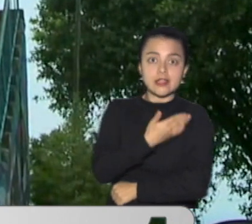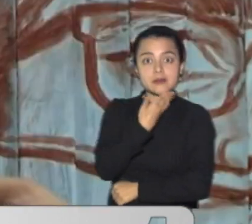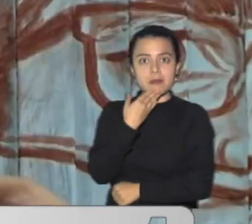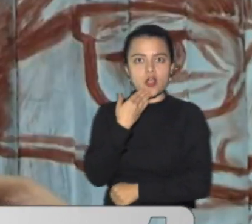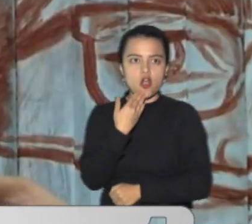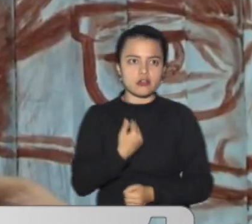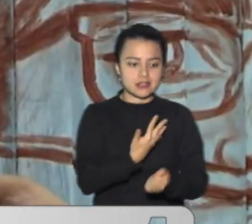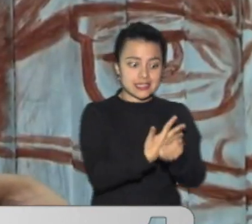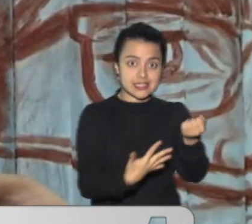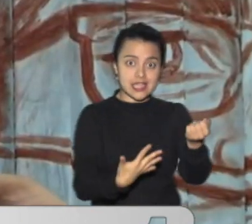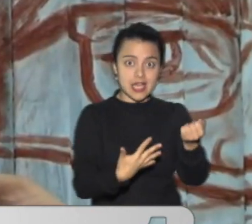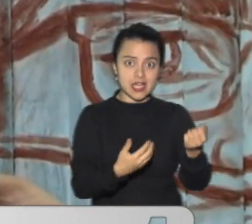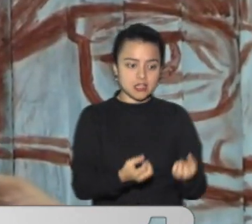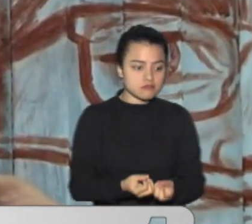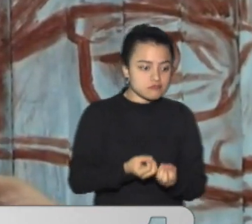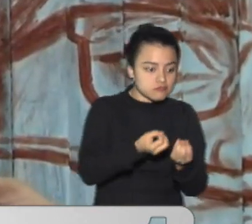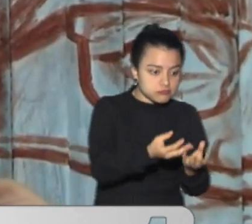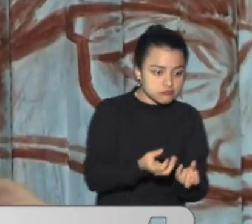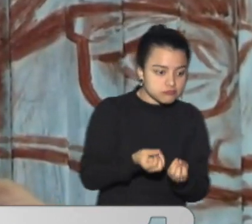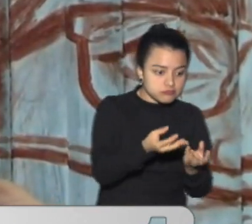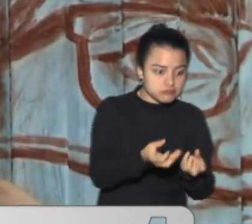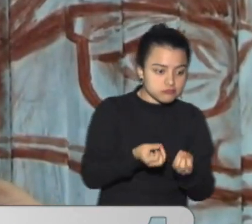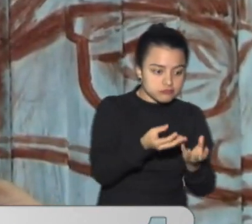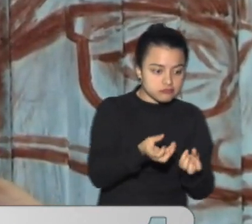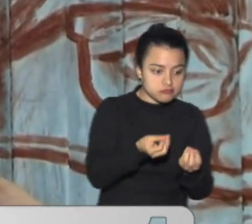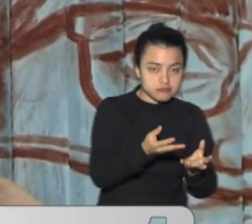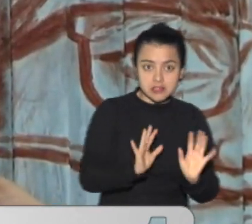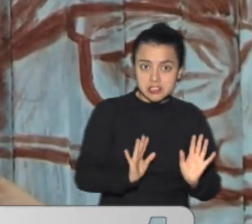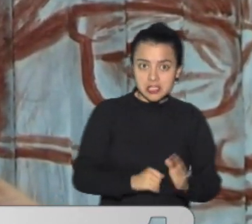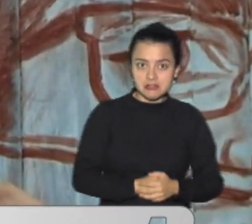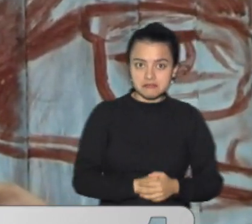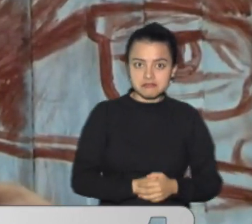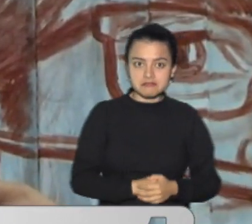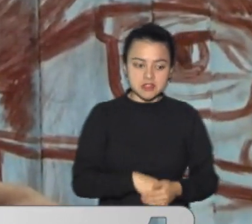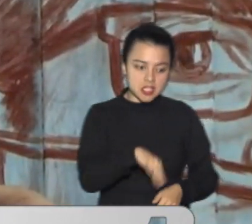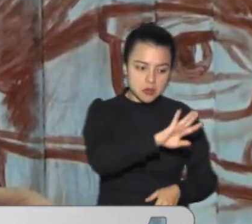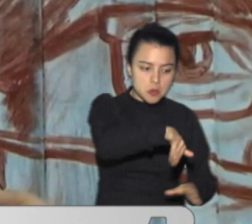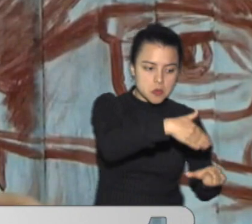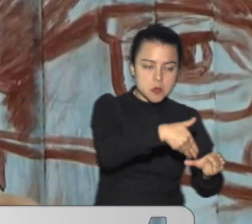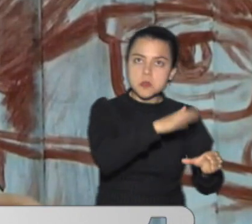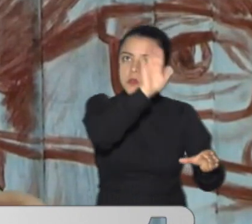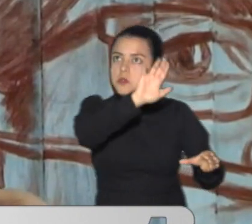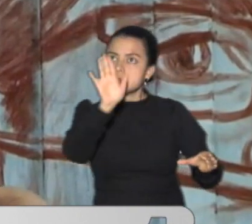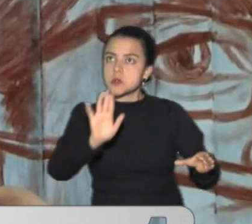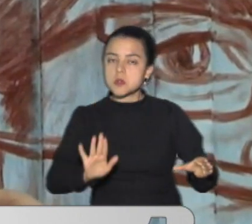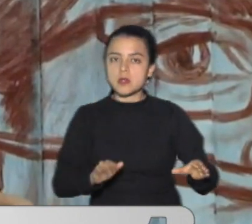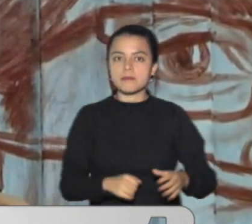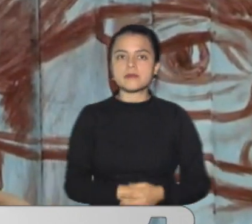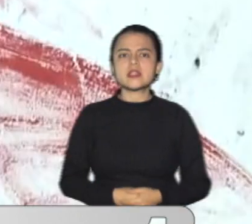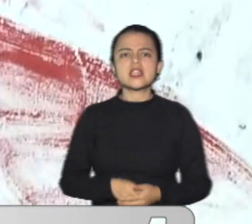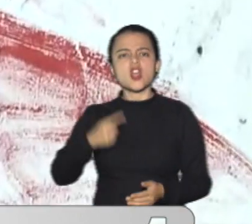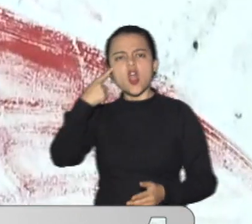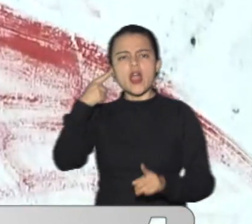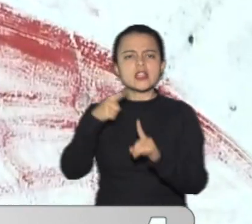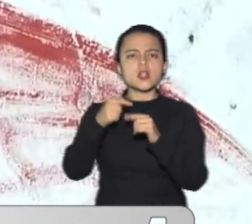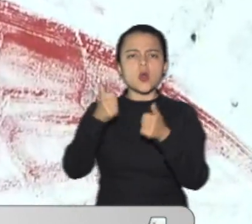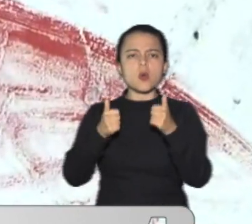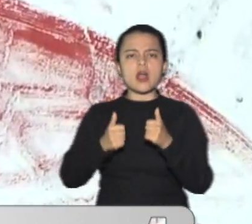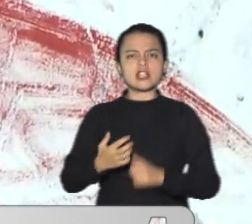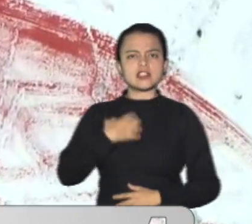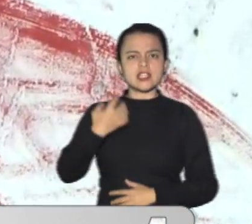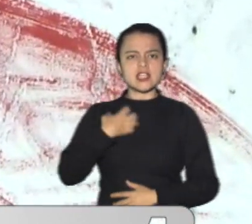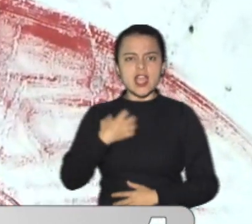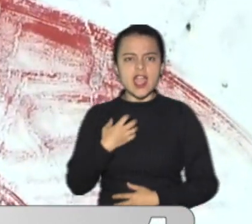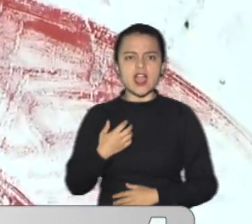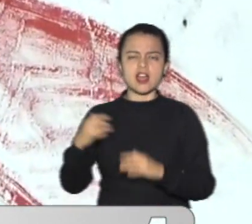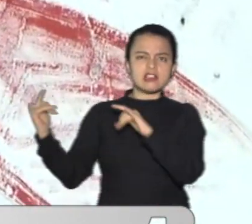no más derrame de sangre por guerras y por violencia y por todo lo que pasó en el estallido social. Estas particulares